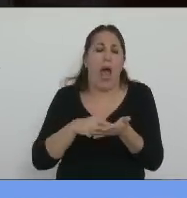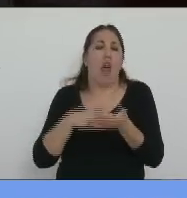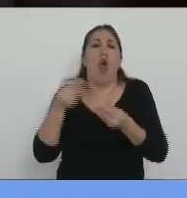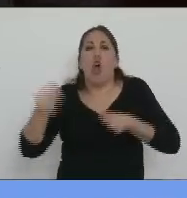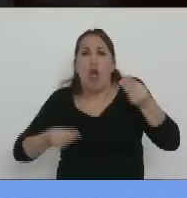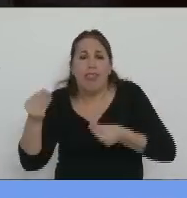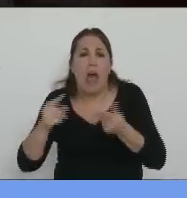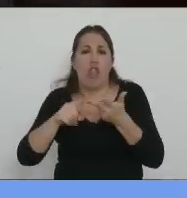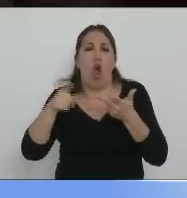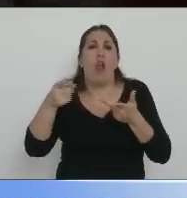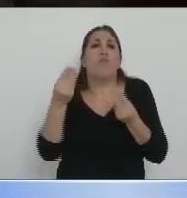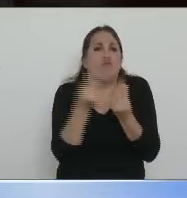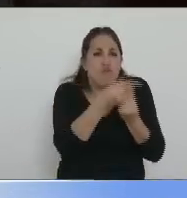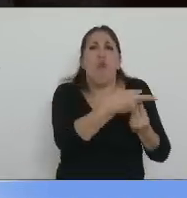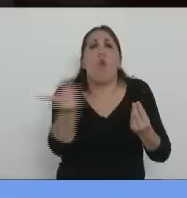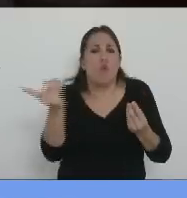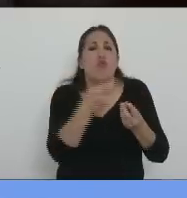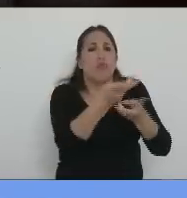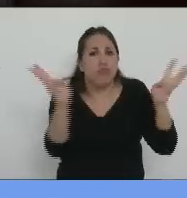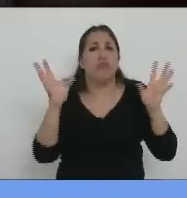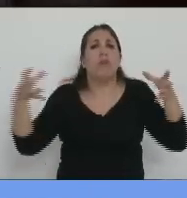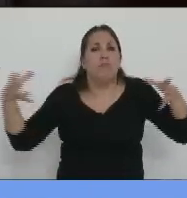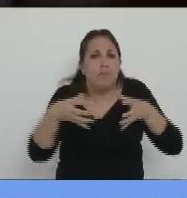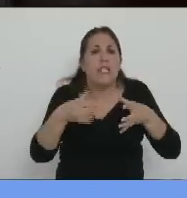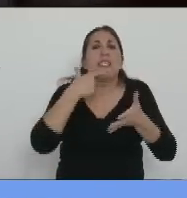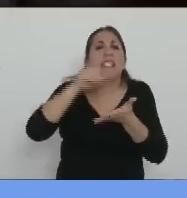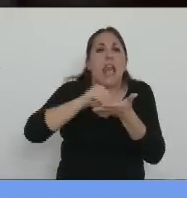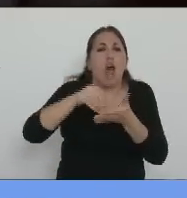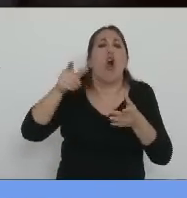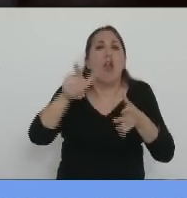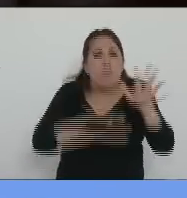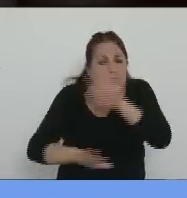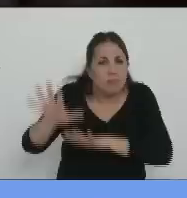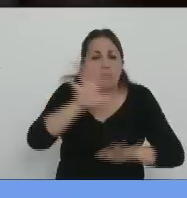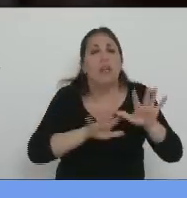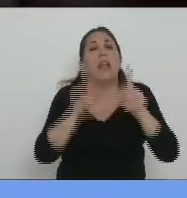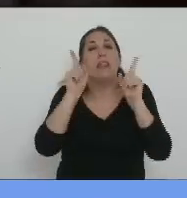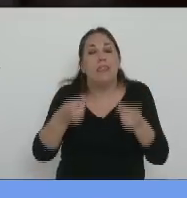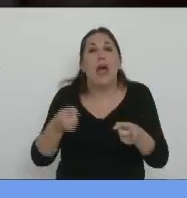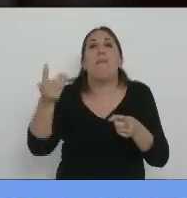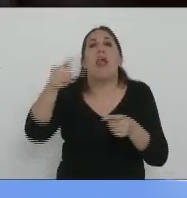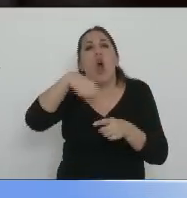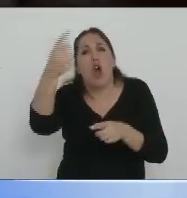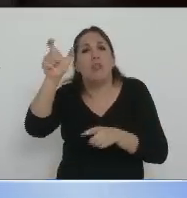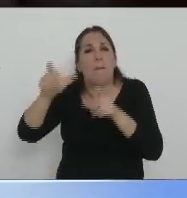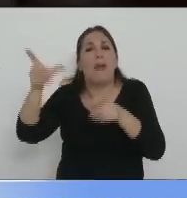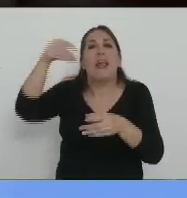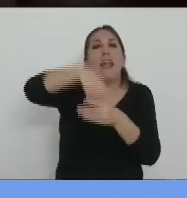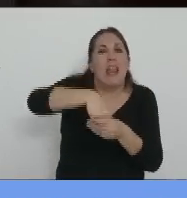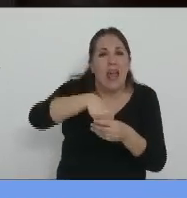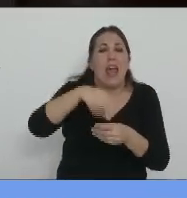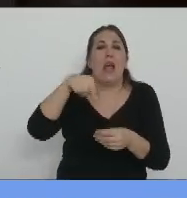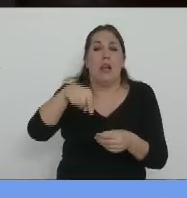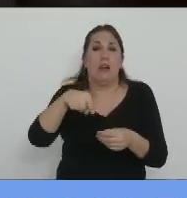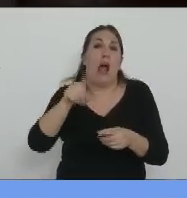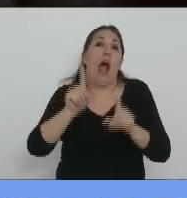también participó gente que estuvo en algún momento en los que ya man saben cómo le llaman bueno algunos a lo mejor